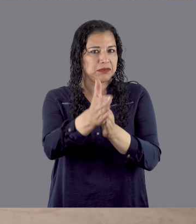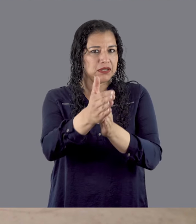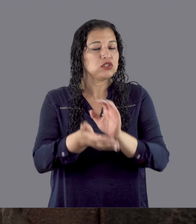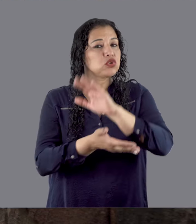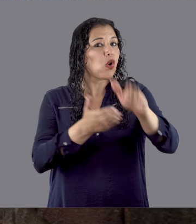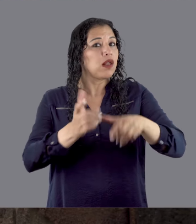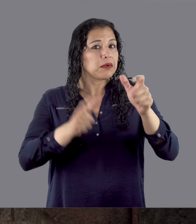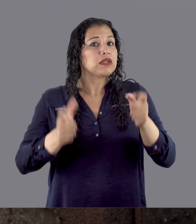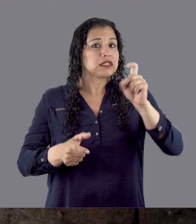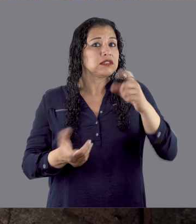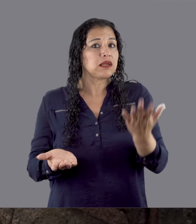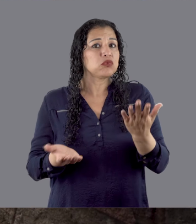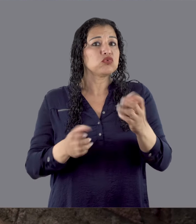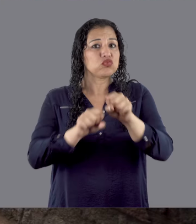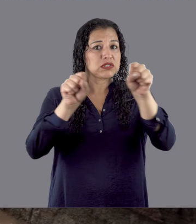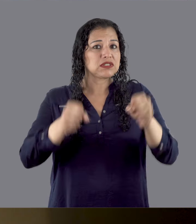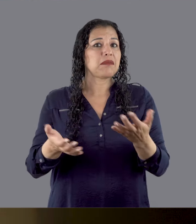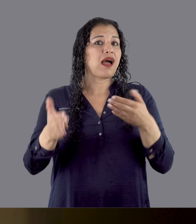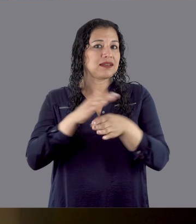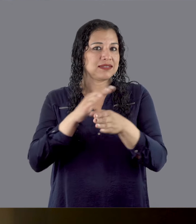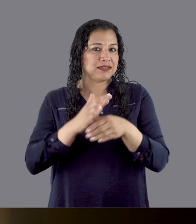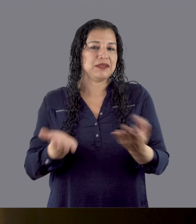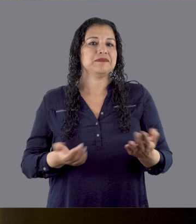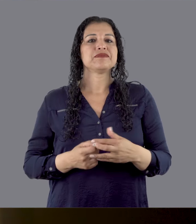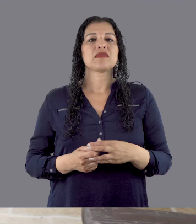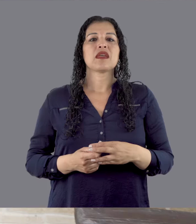todos necesitamos un sistema accesible. Para salir